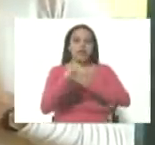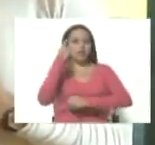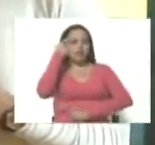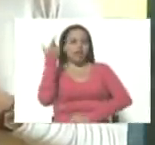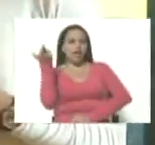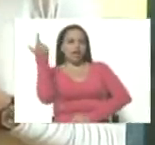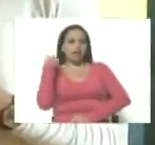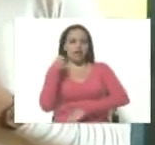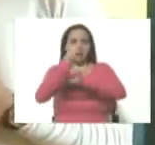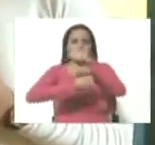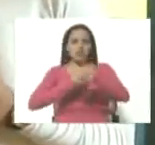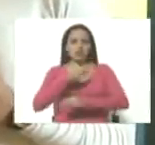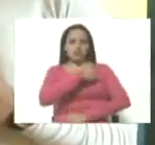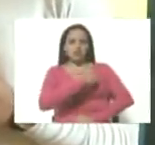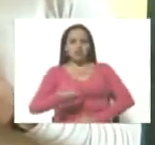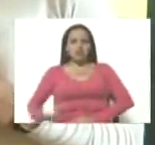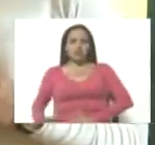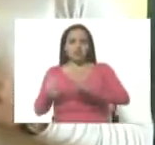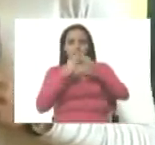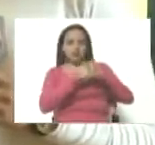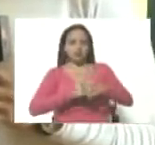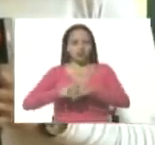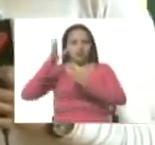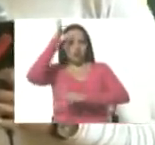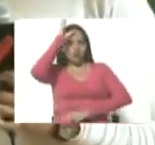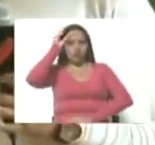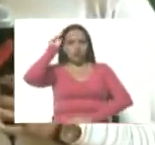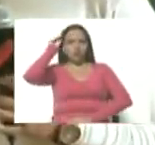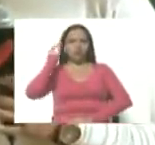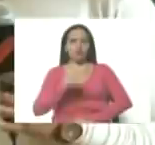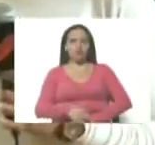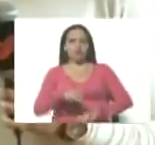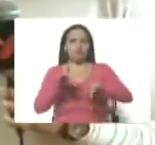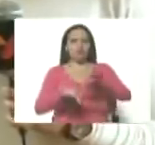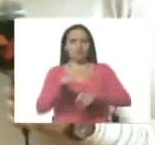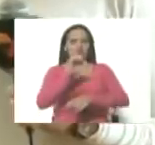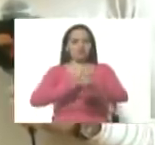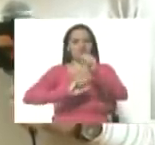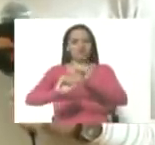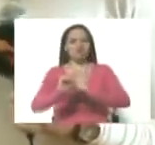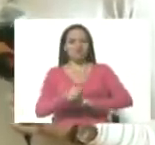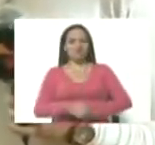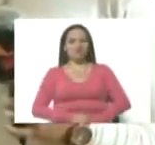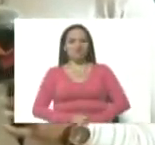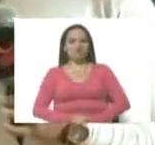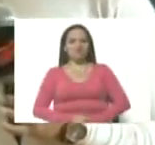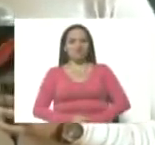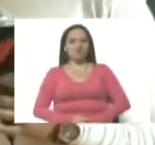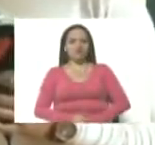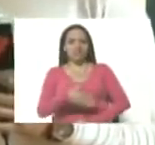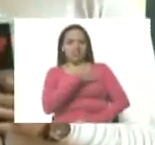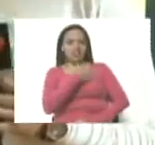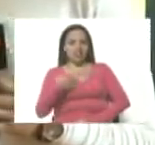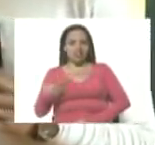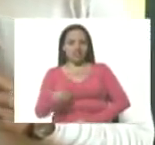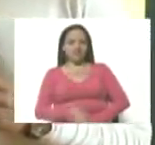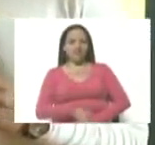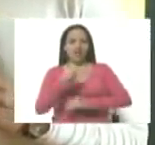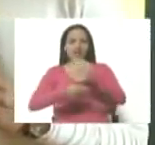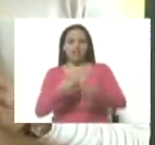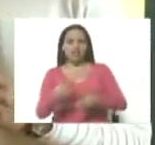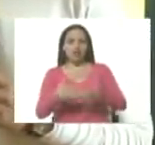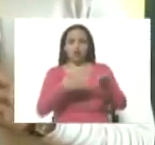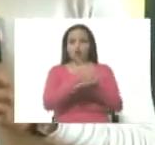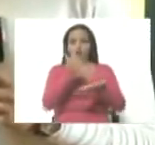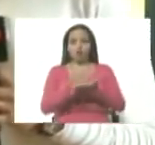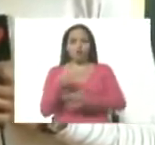ayer diera el presidente de los Estados Unidos, Donald Trump, y su secretario de Defensa, Mark Spence, que pretenden responsabilizar a